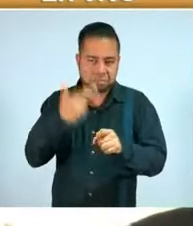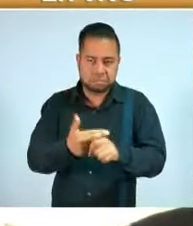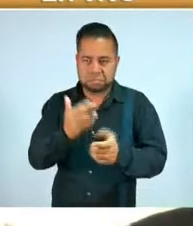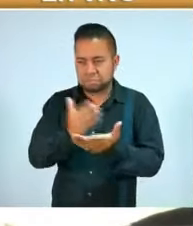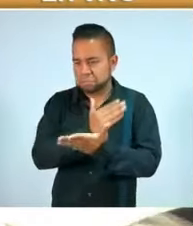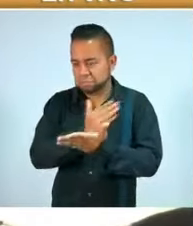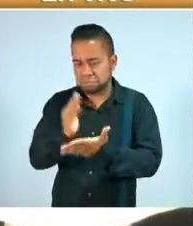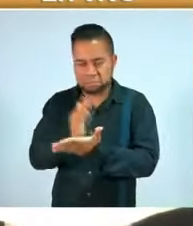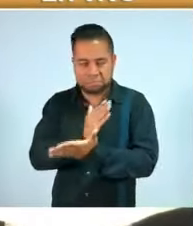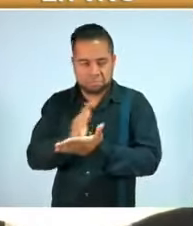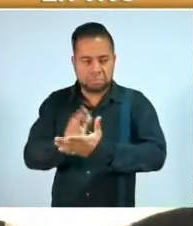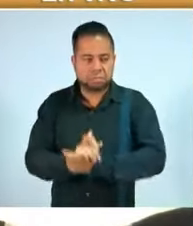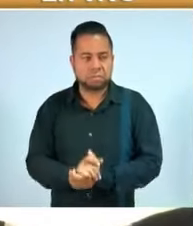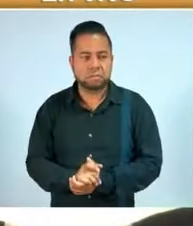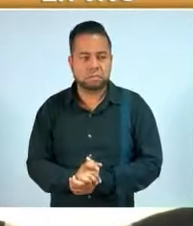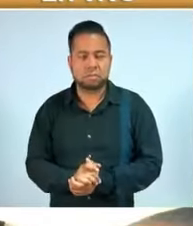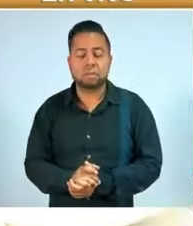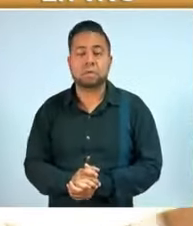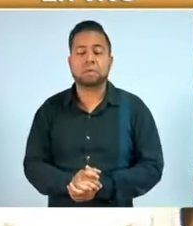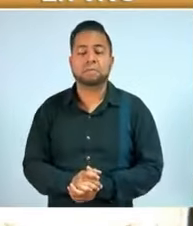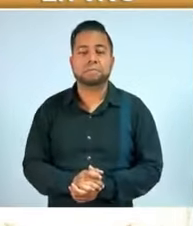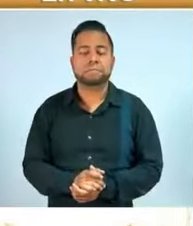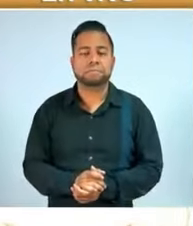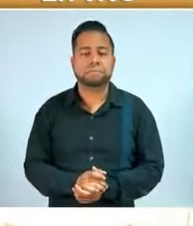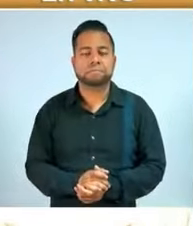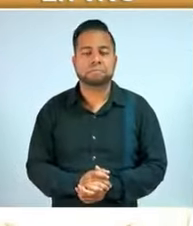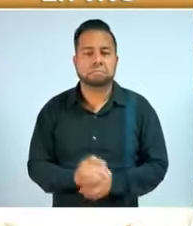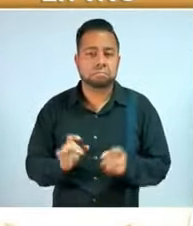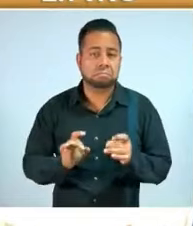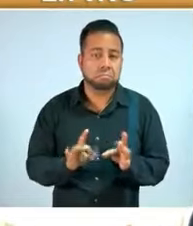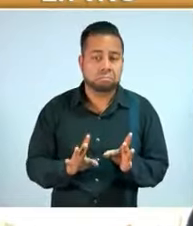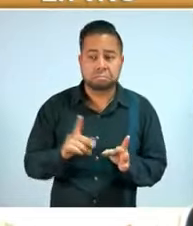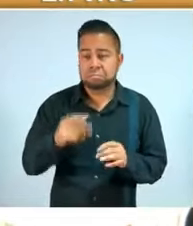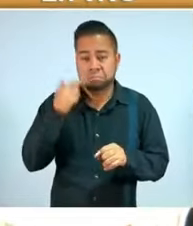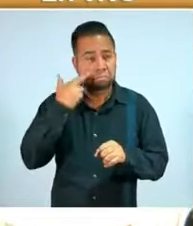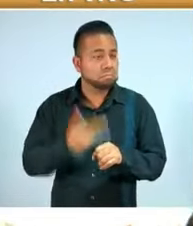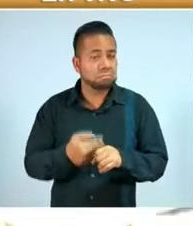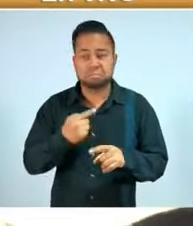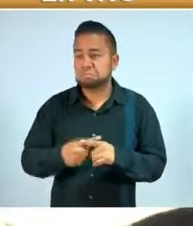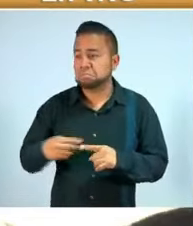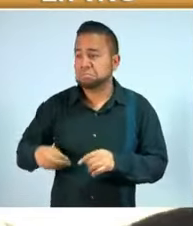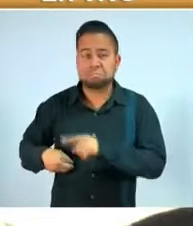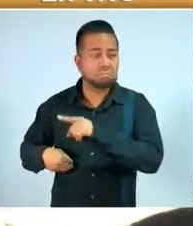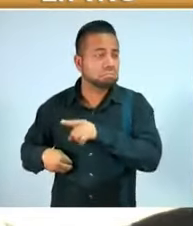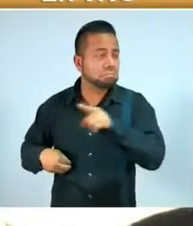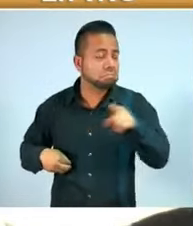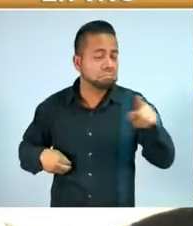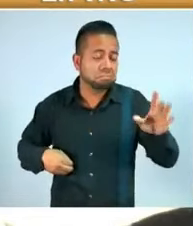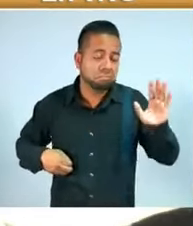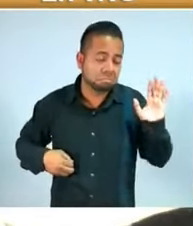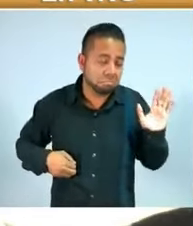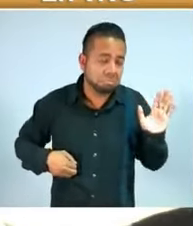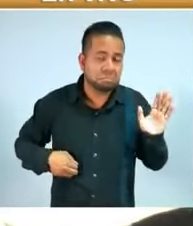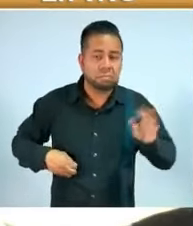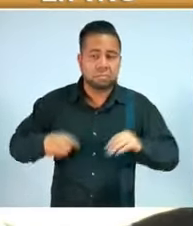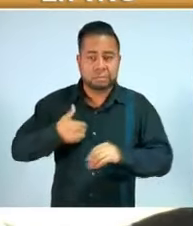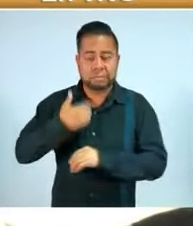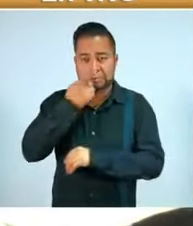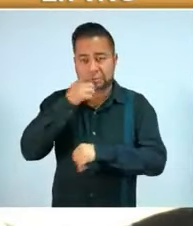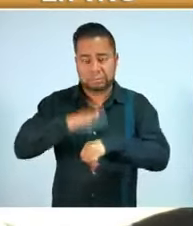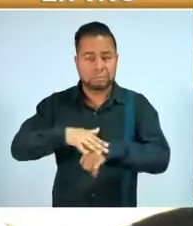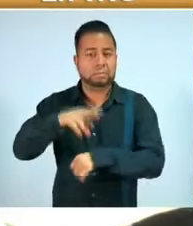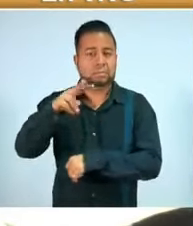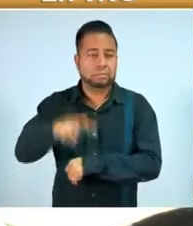otra, y que en su momento pues tendrán que deslindarse esas responsabilidades. Sí, también ser muy puntual, porque